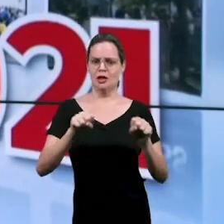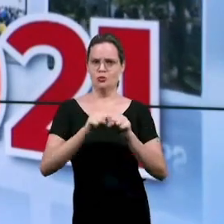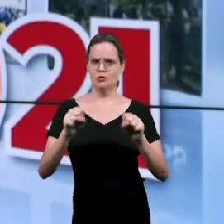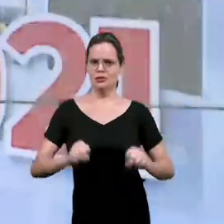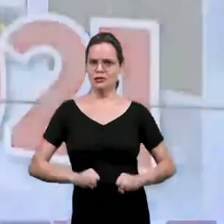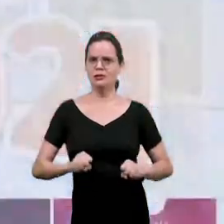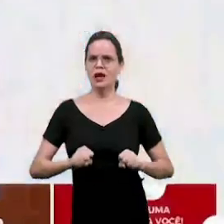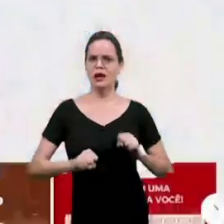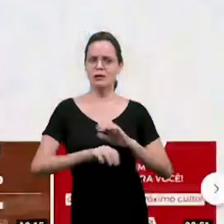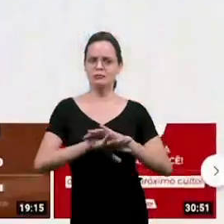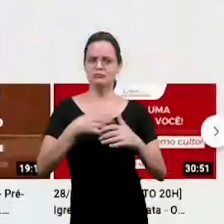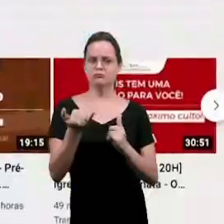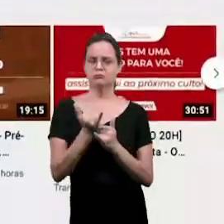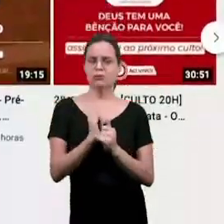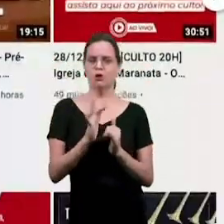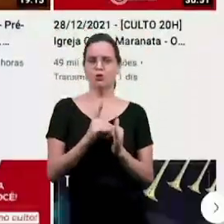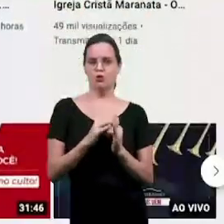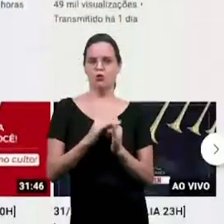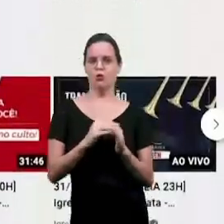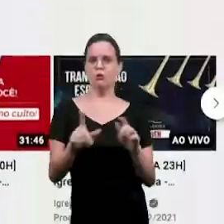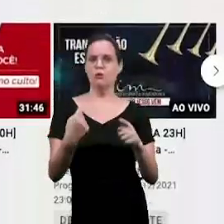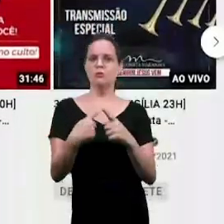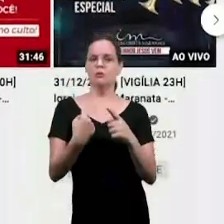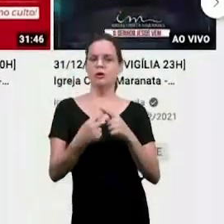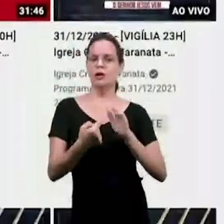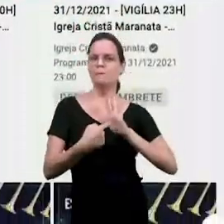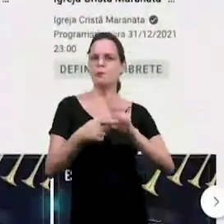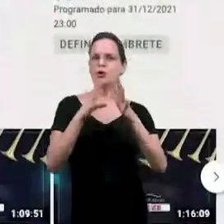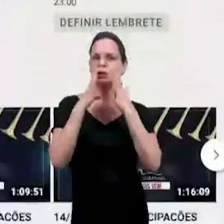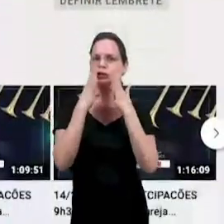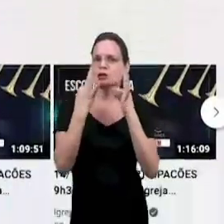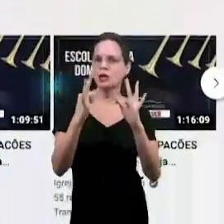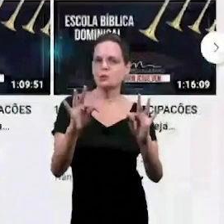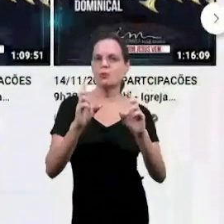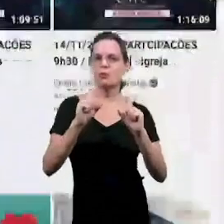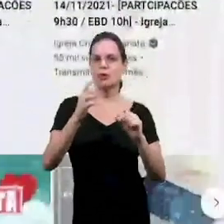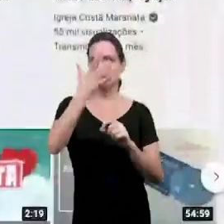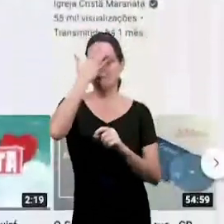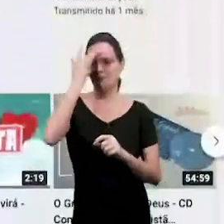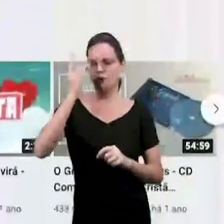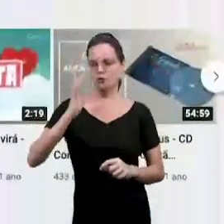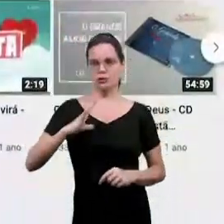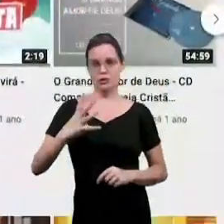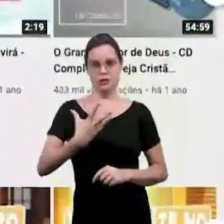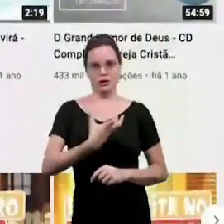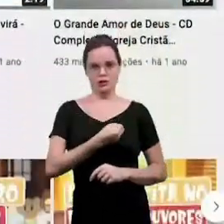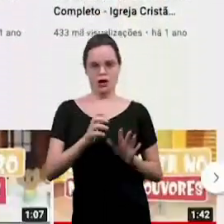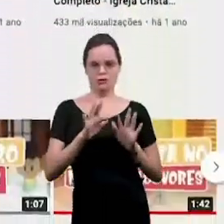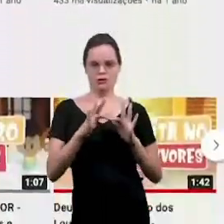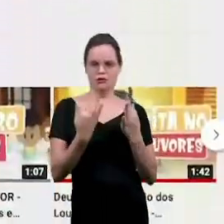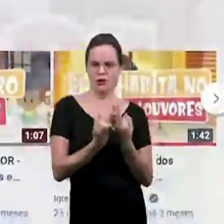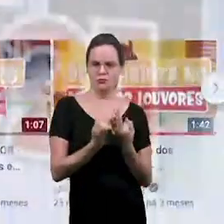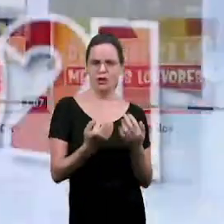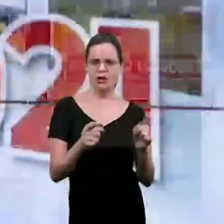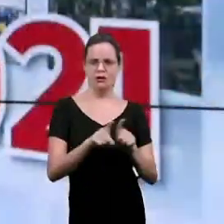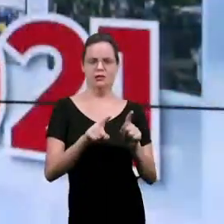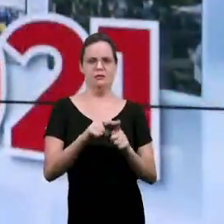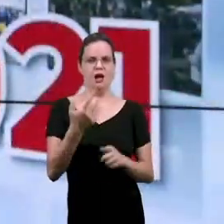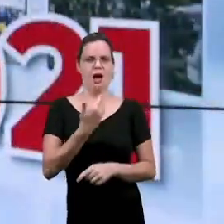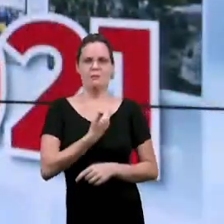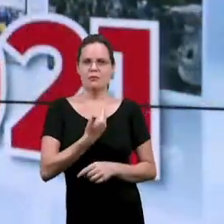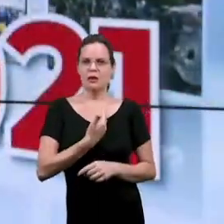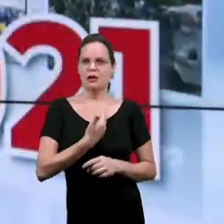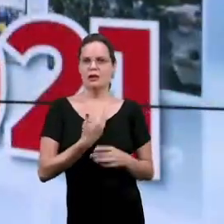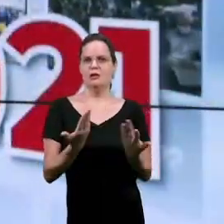las transmisiones de nuestro canal de YouTube, constatando y dando un testimonio de salvación de familiares